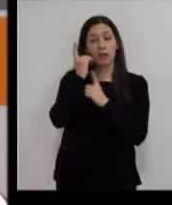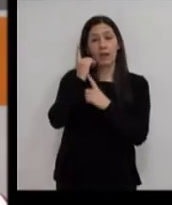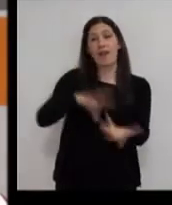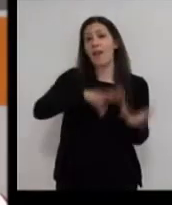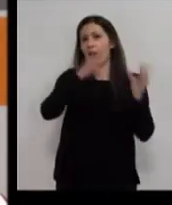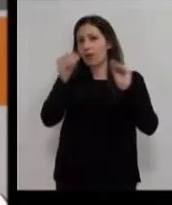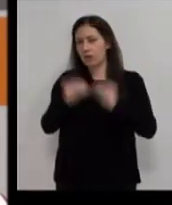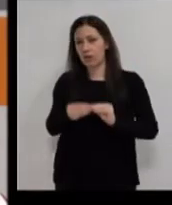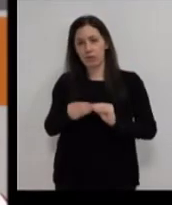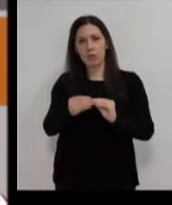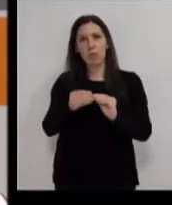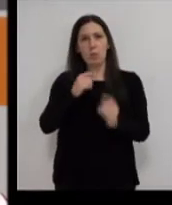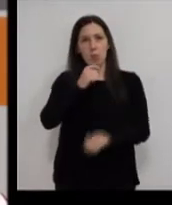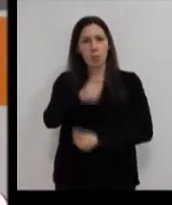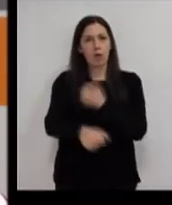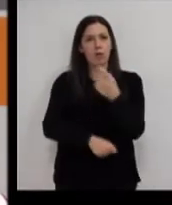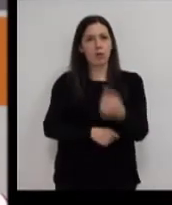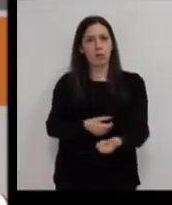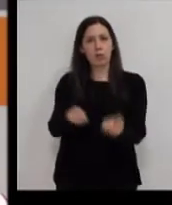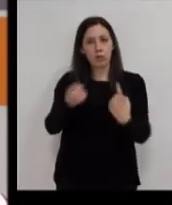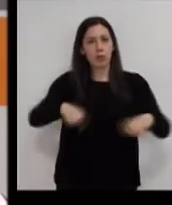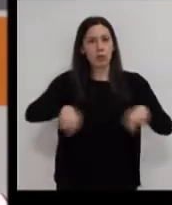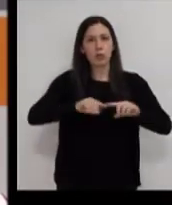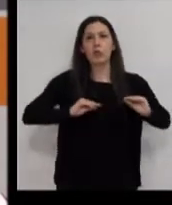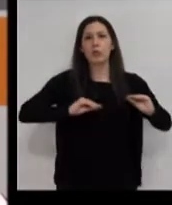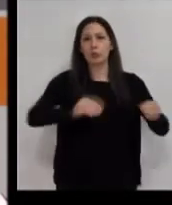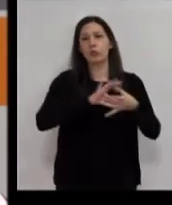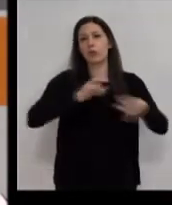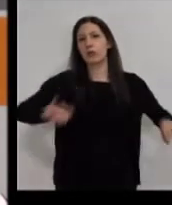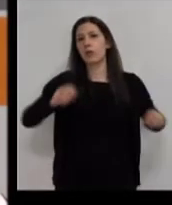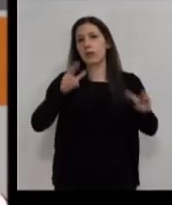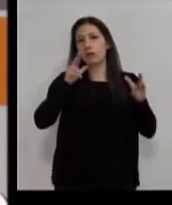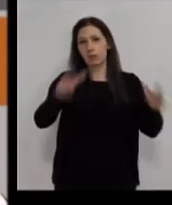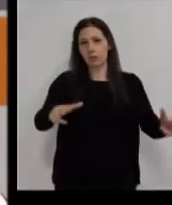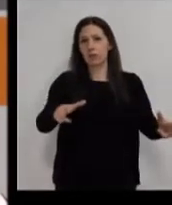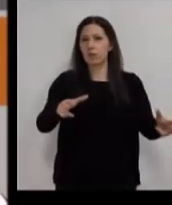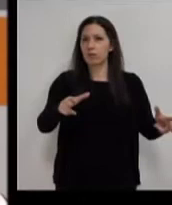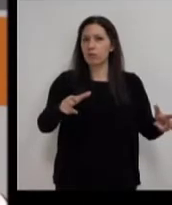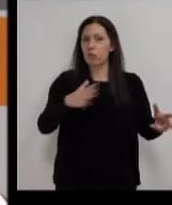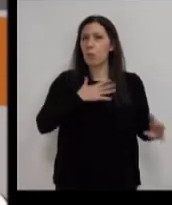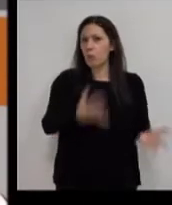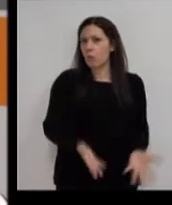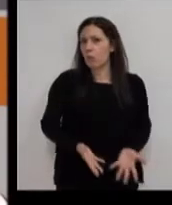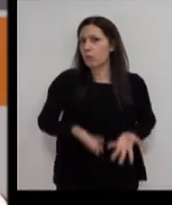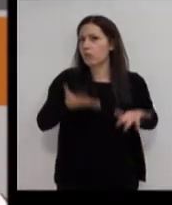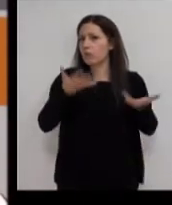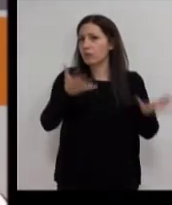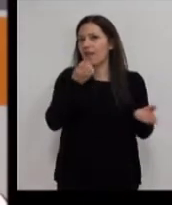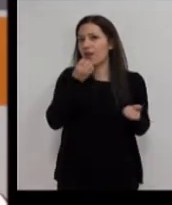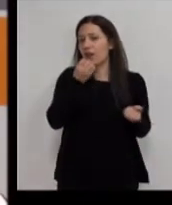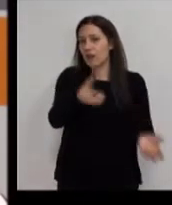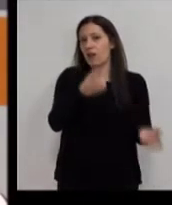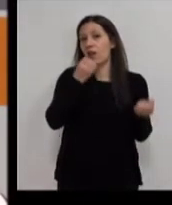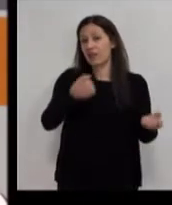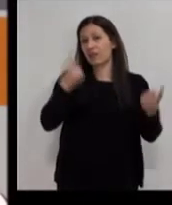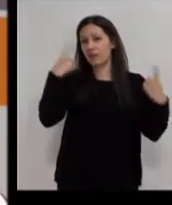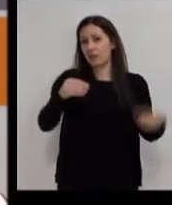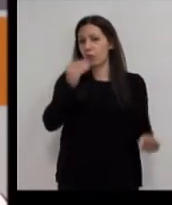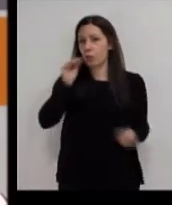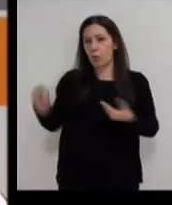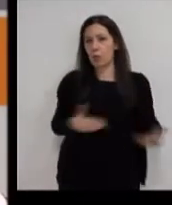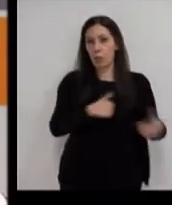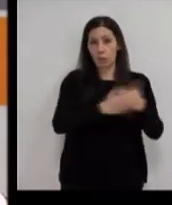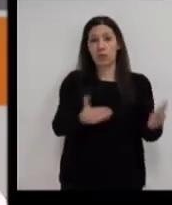El papel que representa el teléfono móvil adaptado, que está representando para ellos en su cadena de hoteles, en los cuales